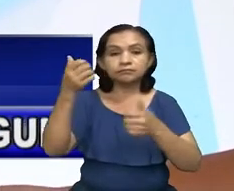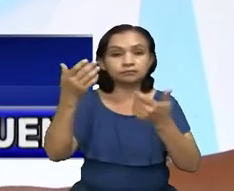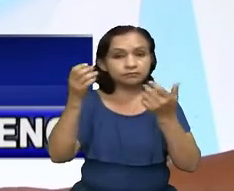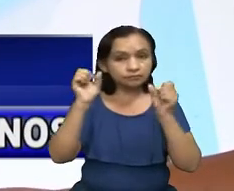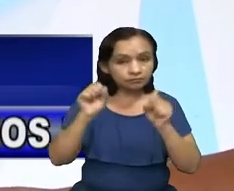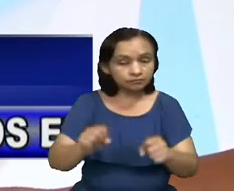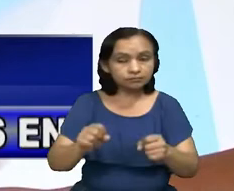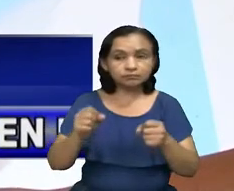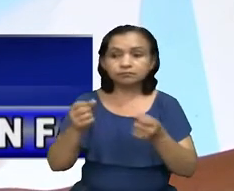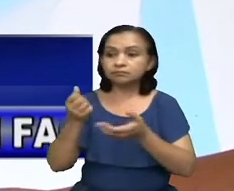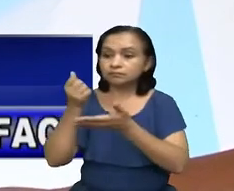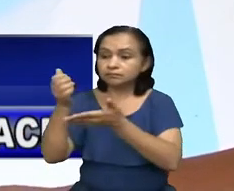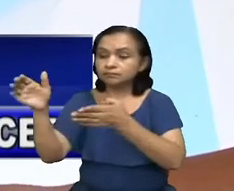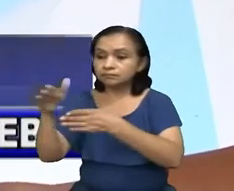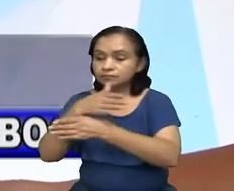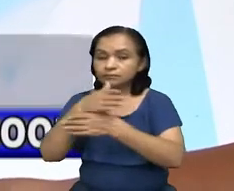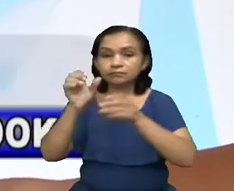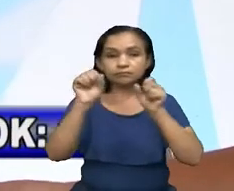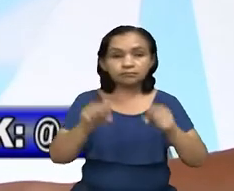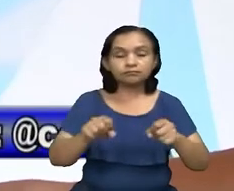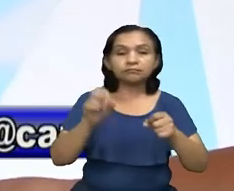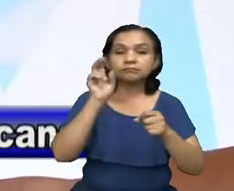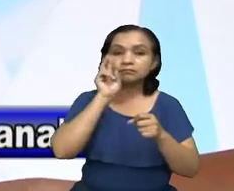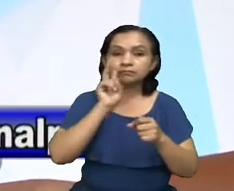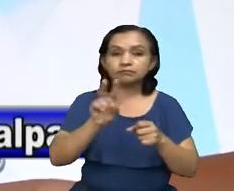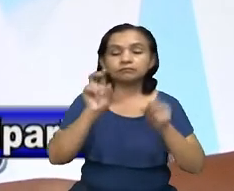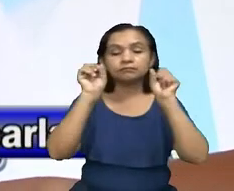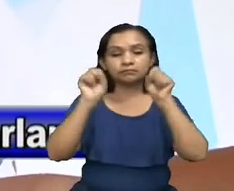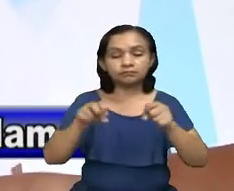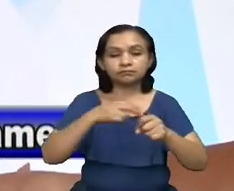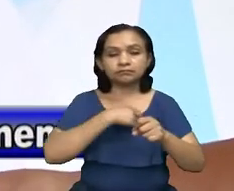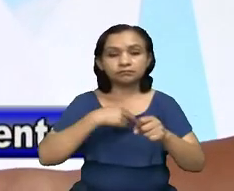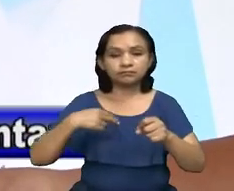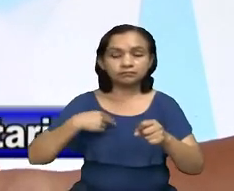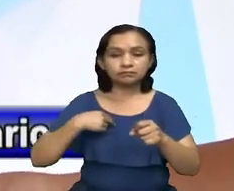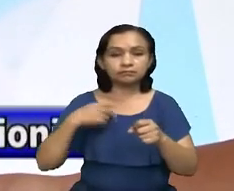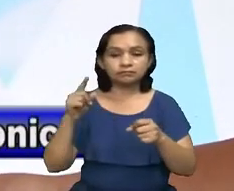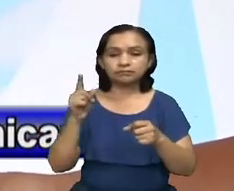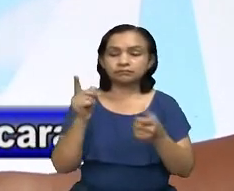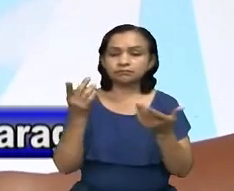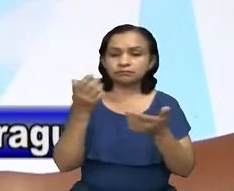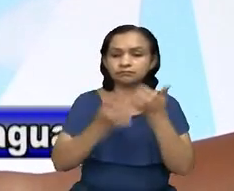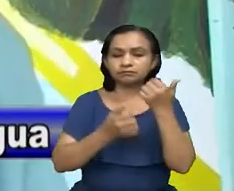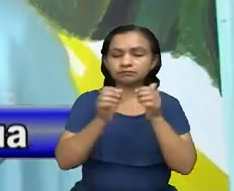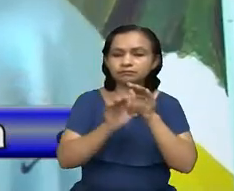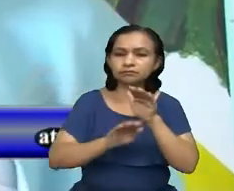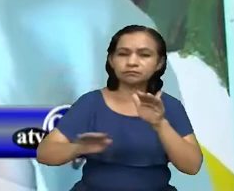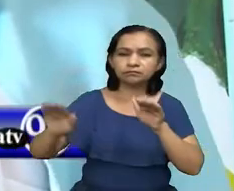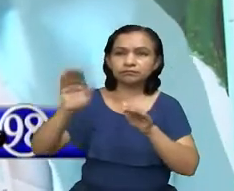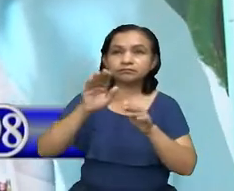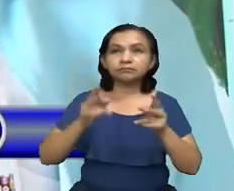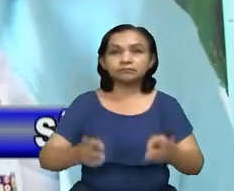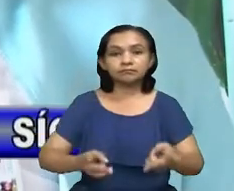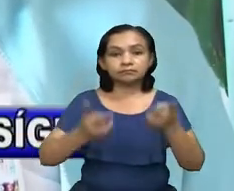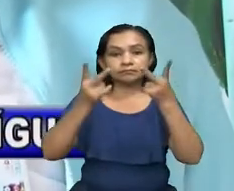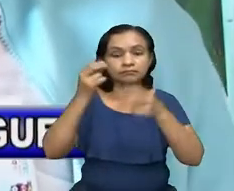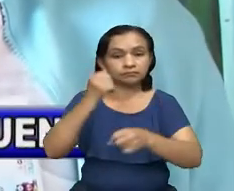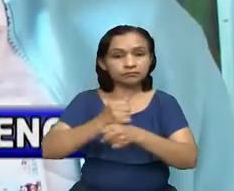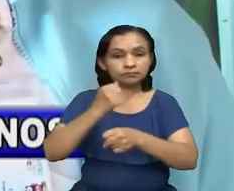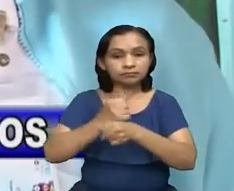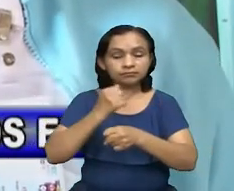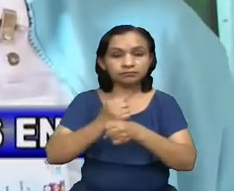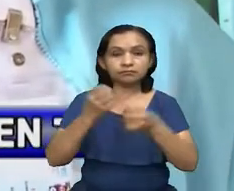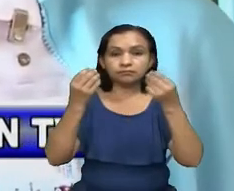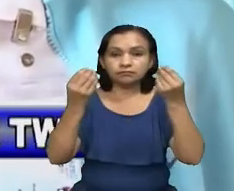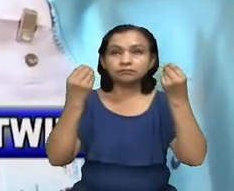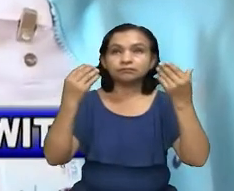poner soluciones diferentes para ver qué podemos hacer y no llegar a un conflicto mayor. En la vida laboral se pueden dar muchos